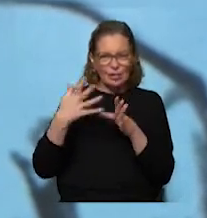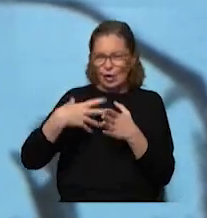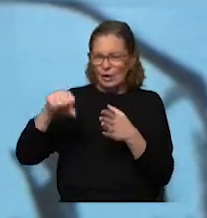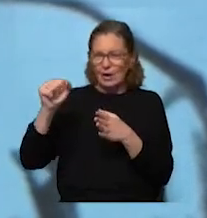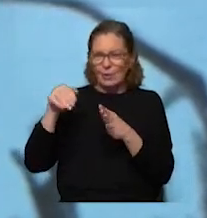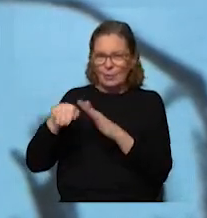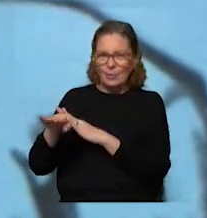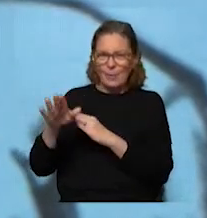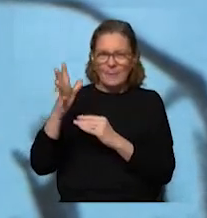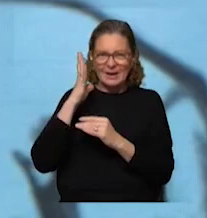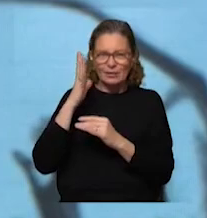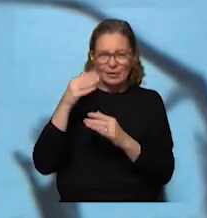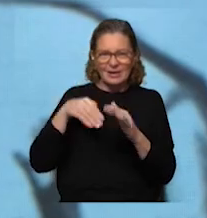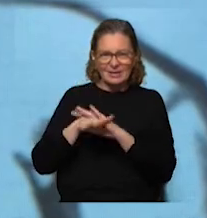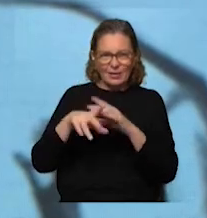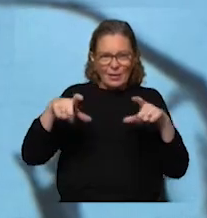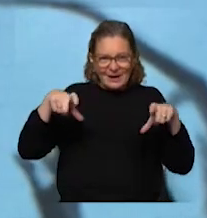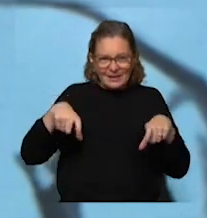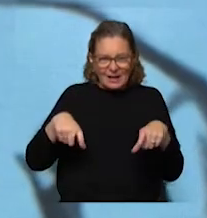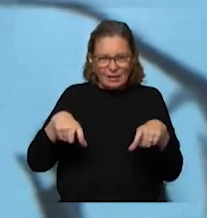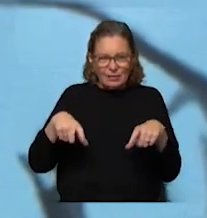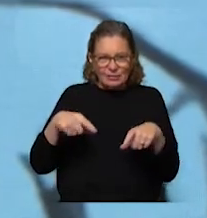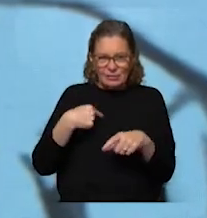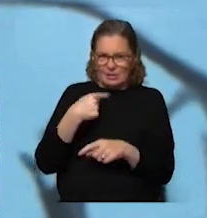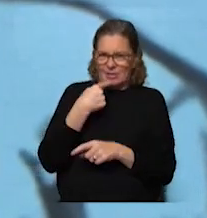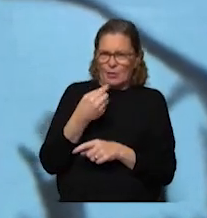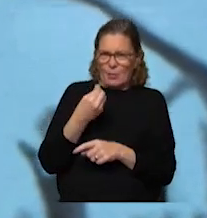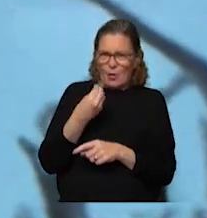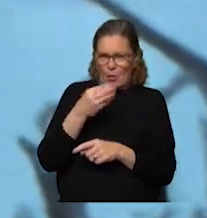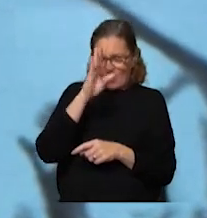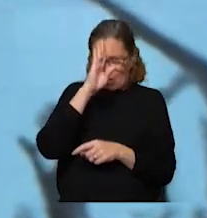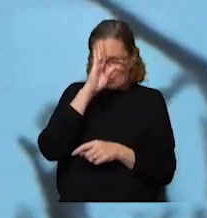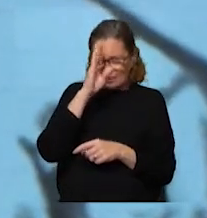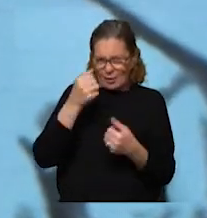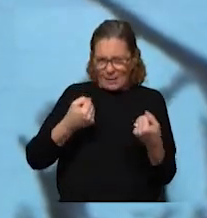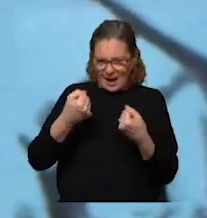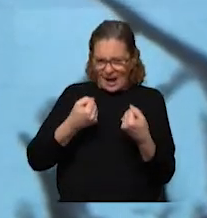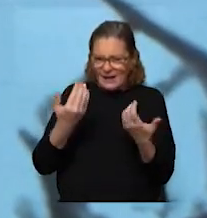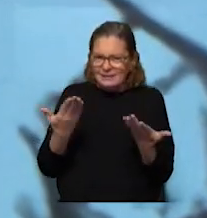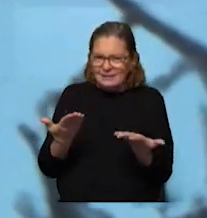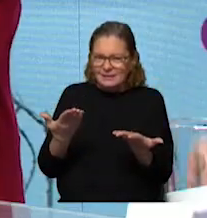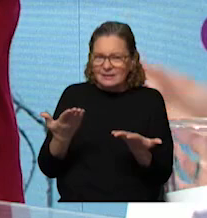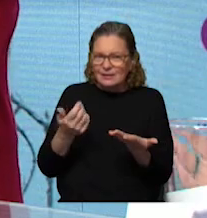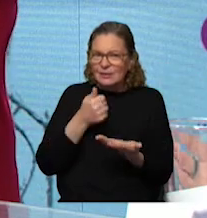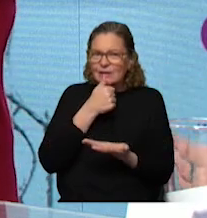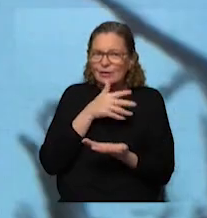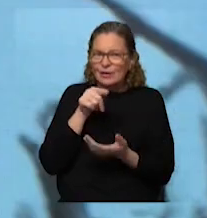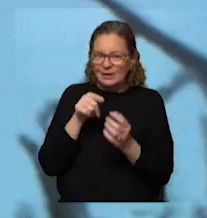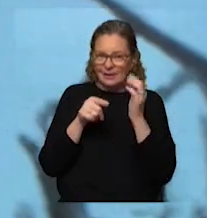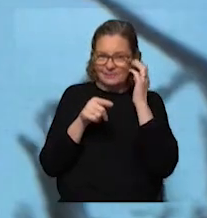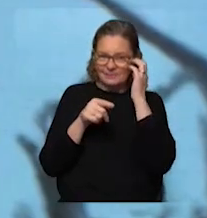poniéndose en riesgo entrando el estadio nacional tú decís Pero cómo aprendió a manejar cuándo aprendió a manejar entendés hay una historia